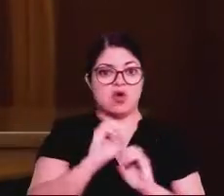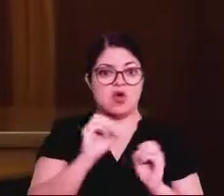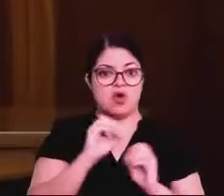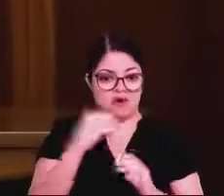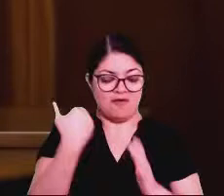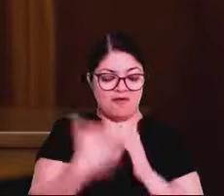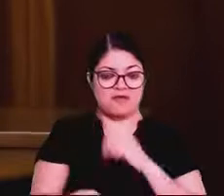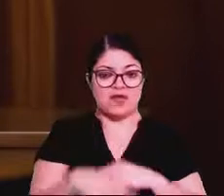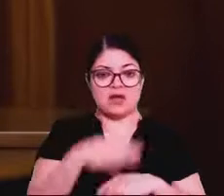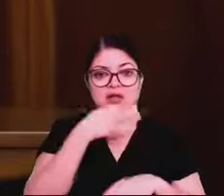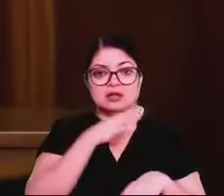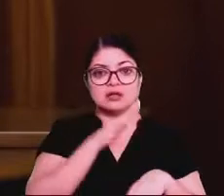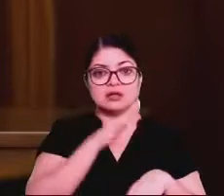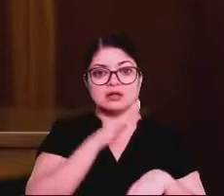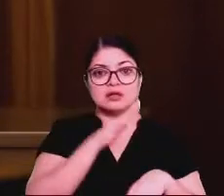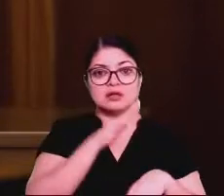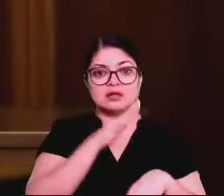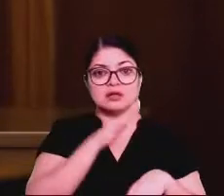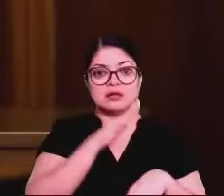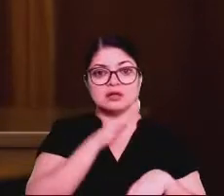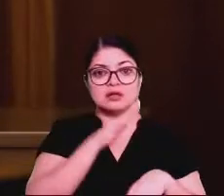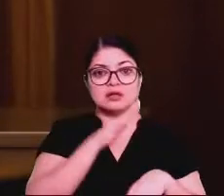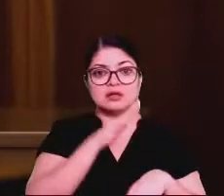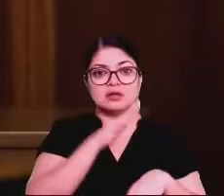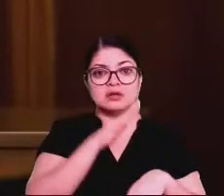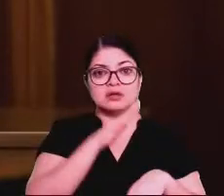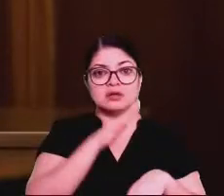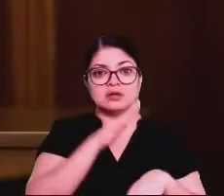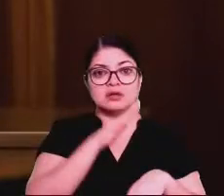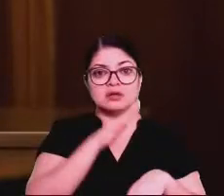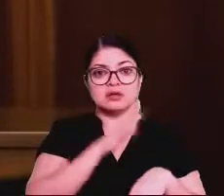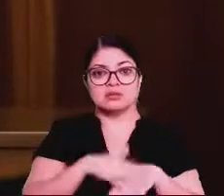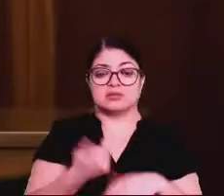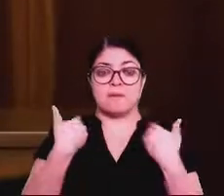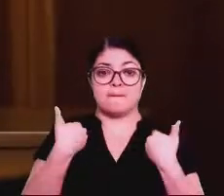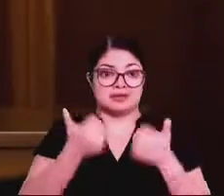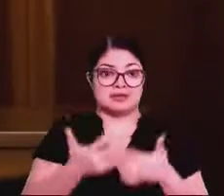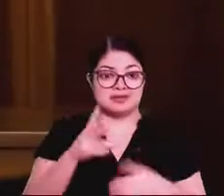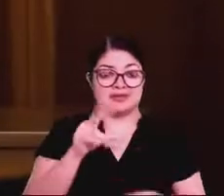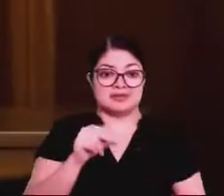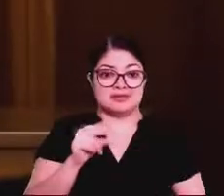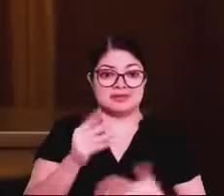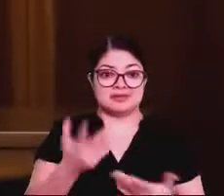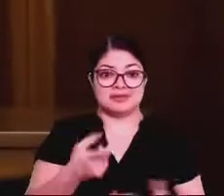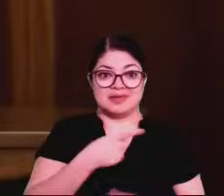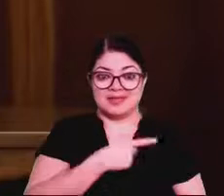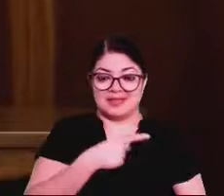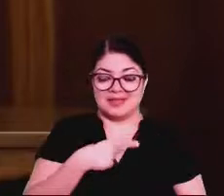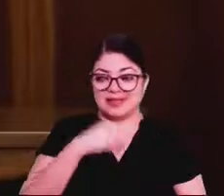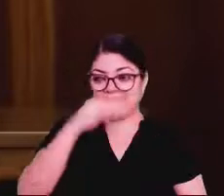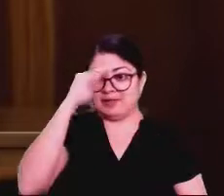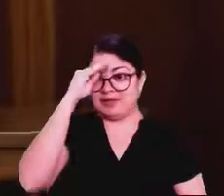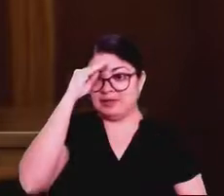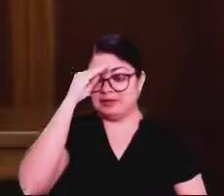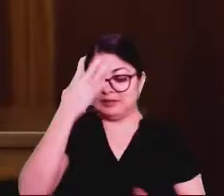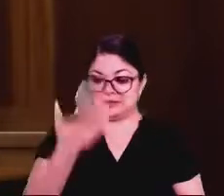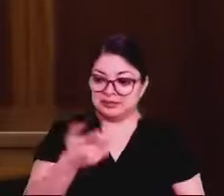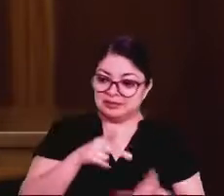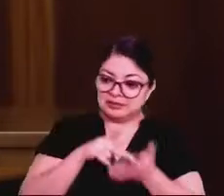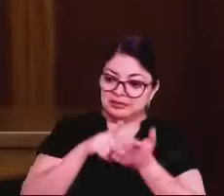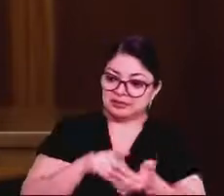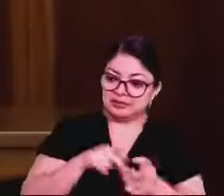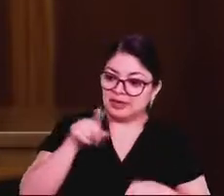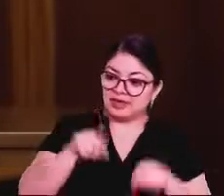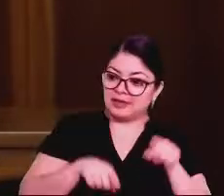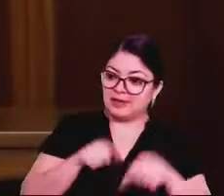necesidad de que una mochila y el peso que ésta lleva debe de considerar la talla y el peso